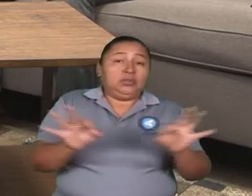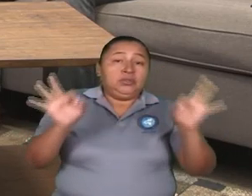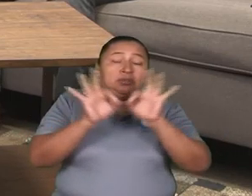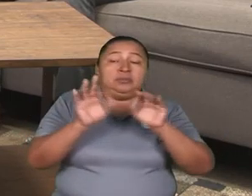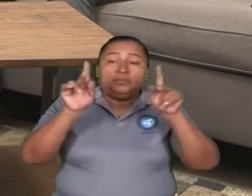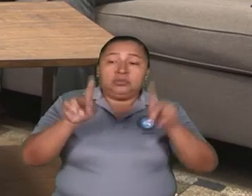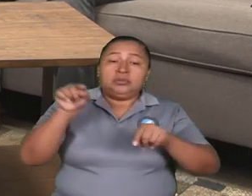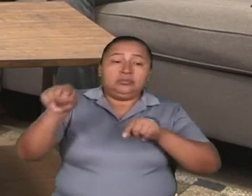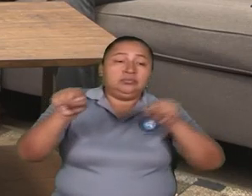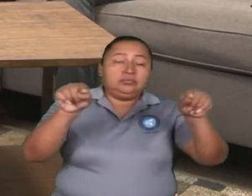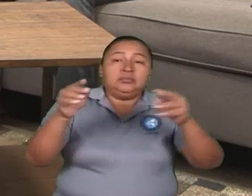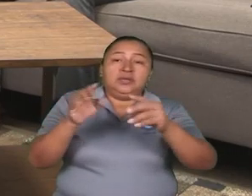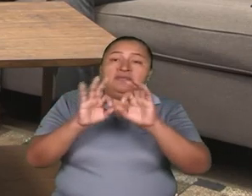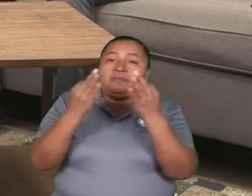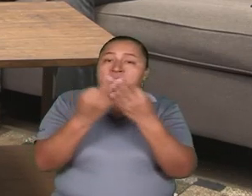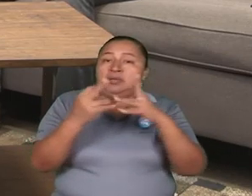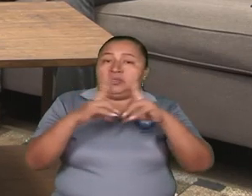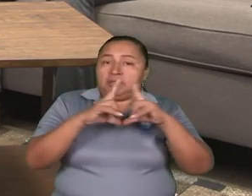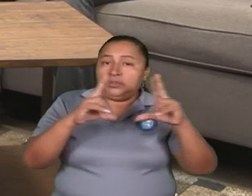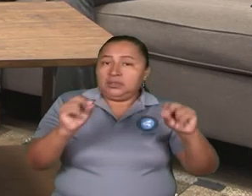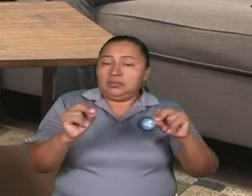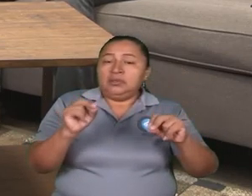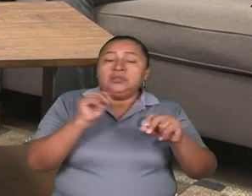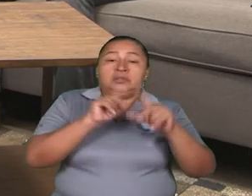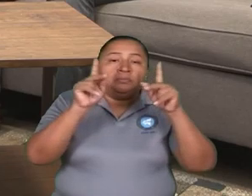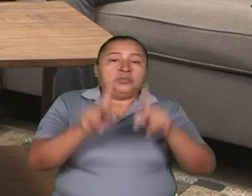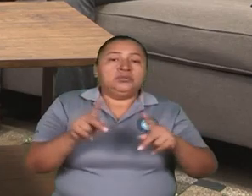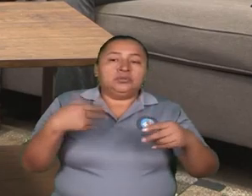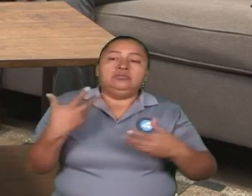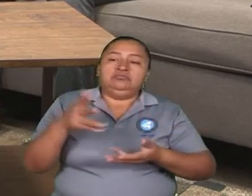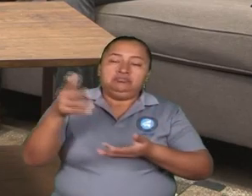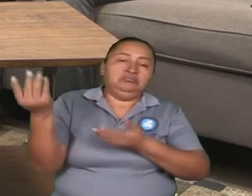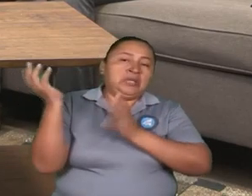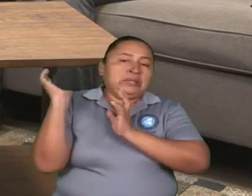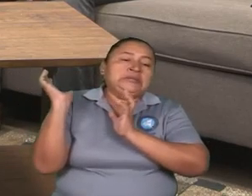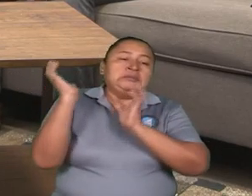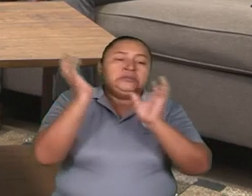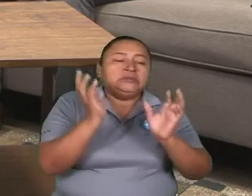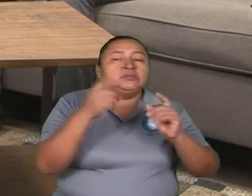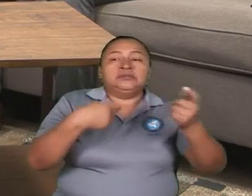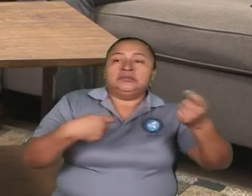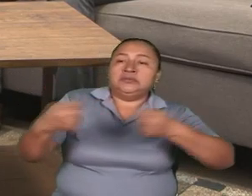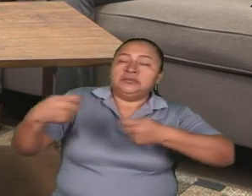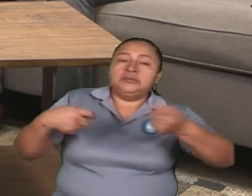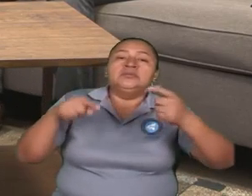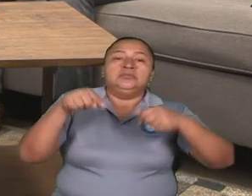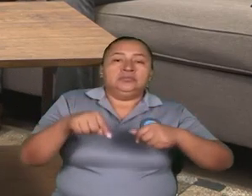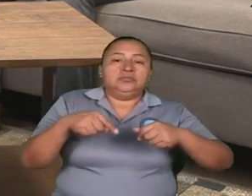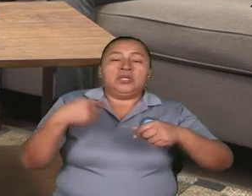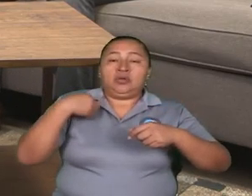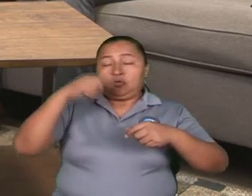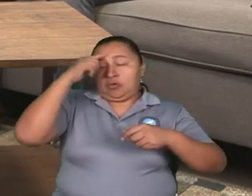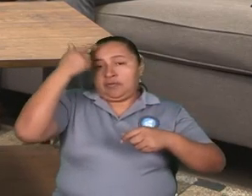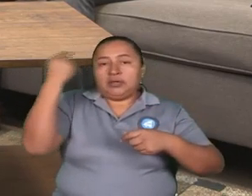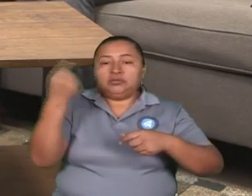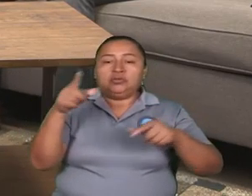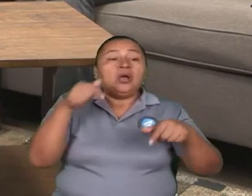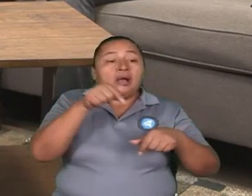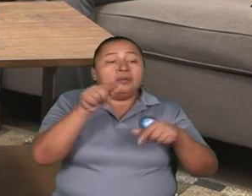gobierno, ¿verdad? Un gobierno que estamos trabajando para ellos, que estamos trabajando para la economía del